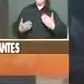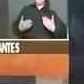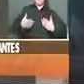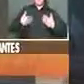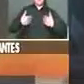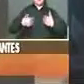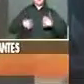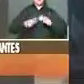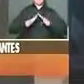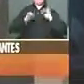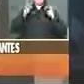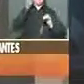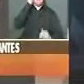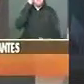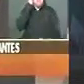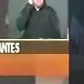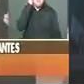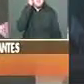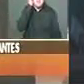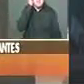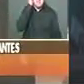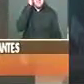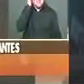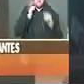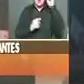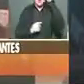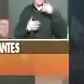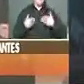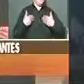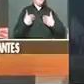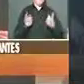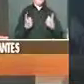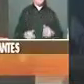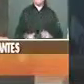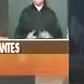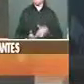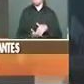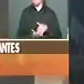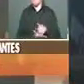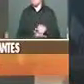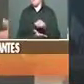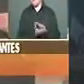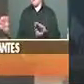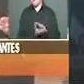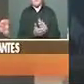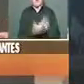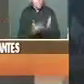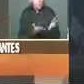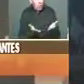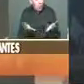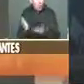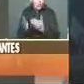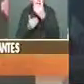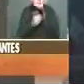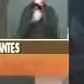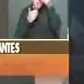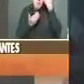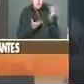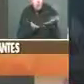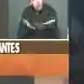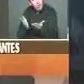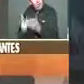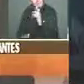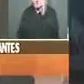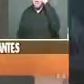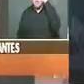contentos y muy felices. Por supuesto que lo están. El gobierno colombiano sigue cediendo ante las pretensiones del terrorismo, sin exigirle